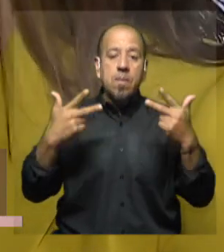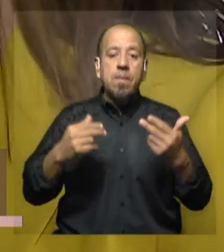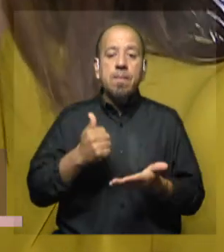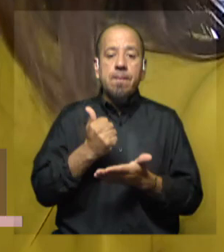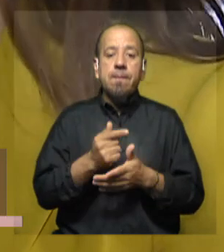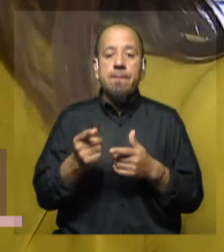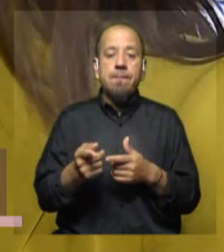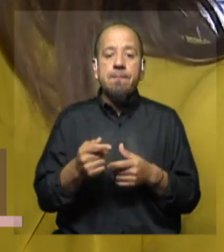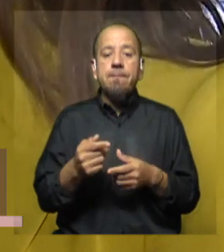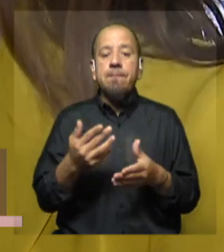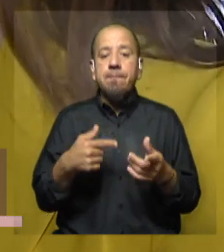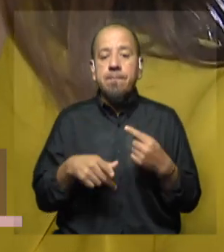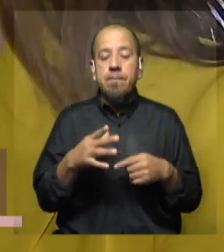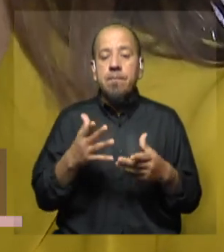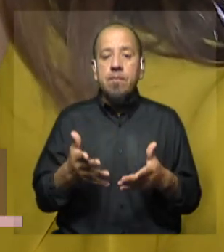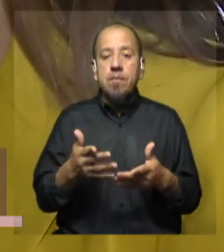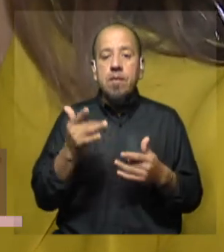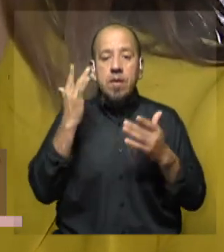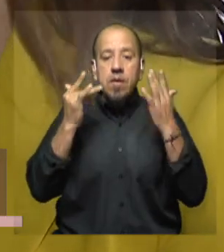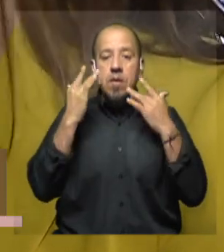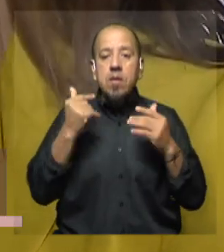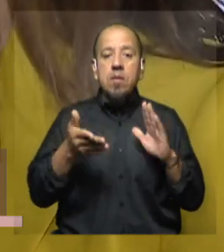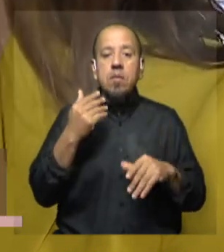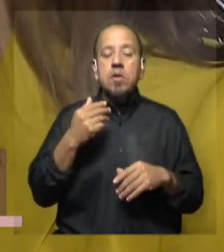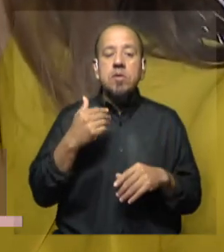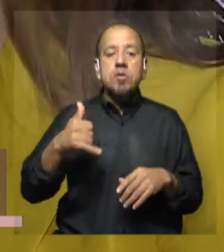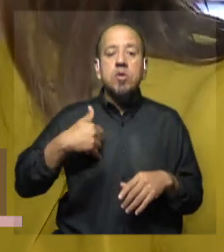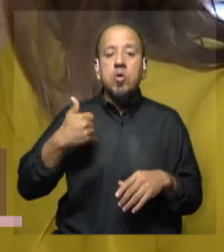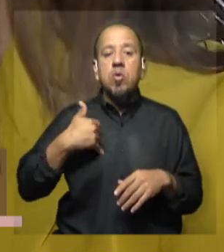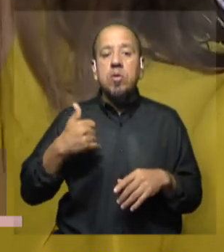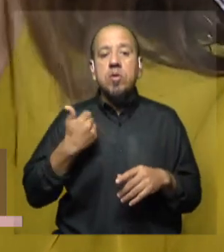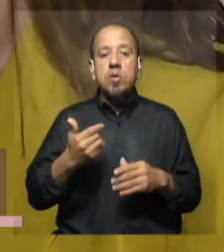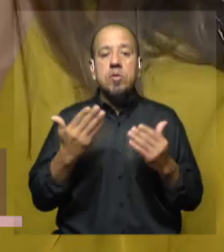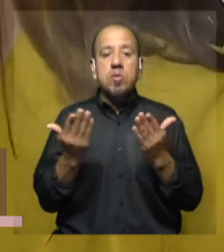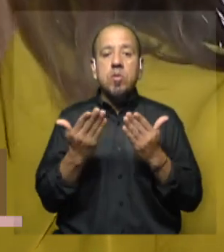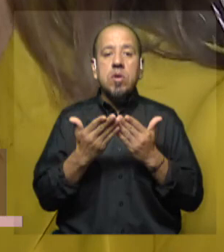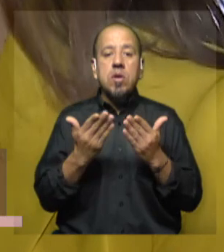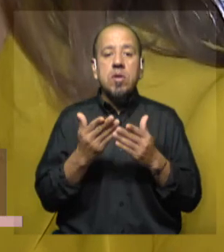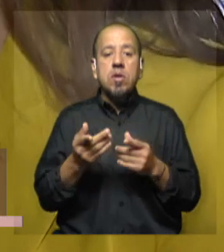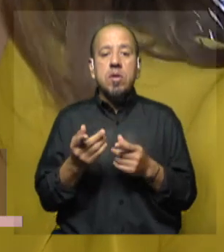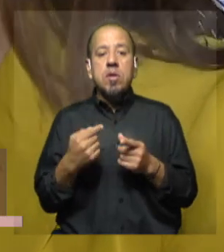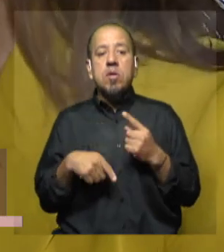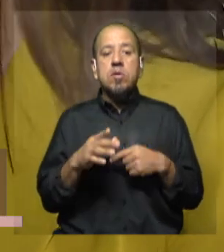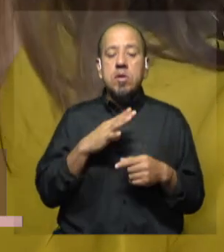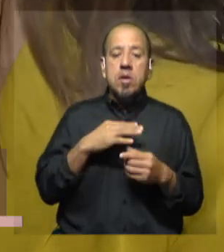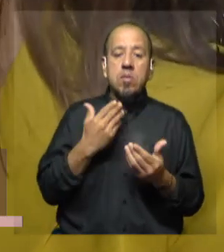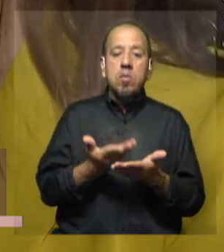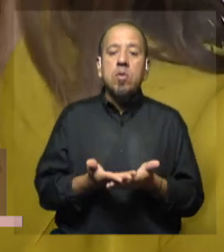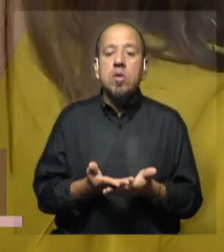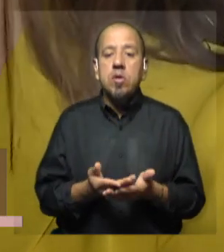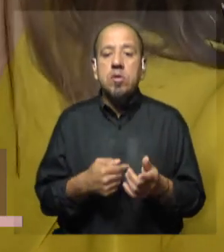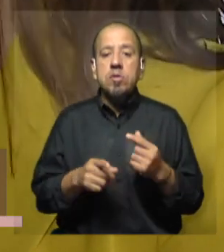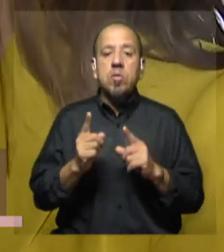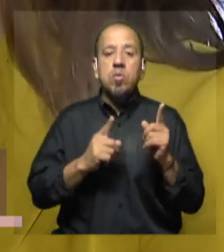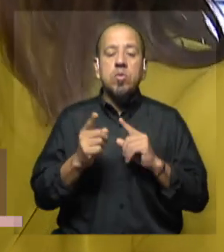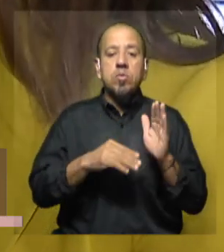para animar también a artistas más jóvenes de repente o que están estudiando, pero que tenían propuestas y que también habían pasado por algunos